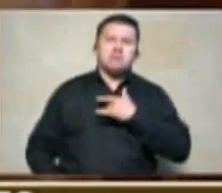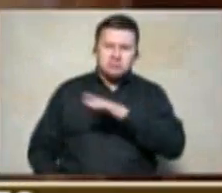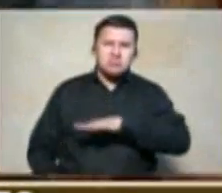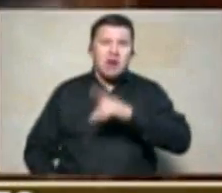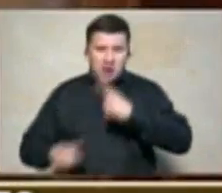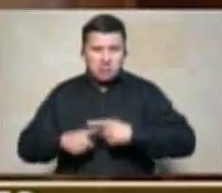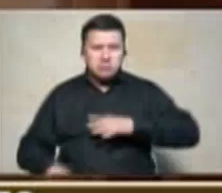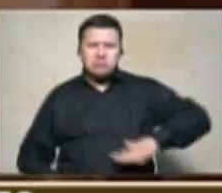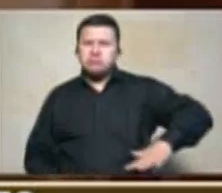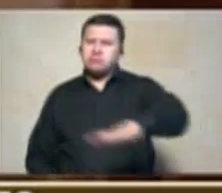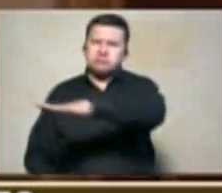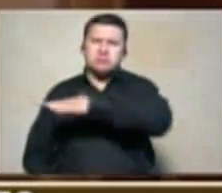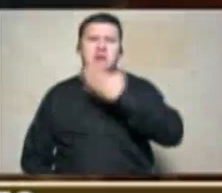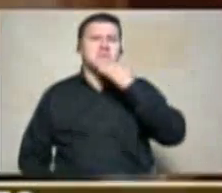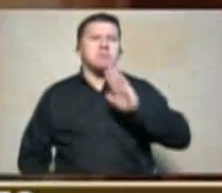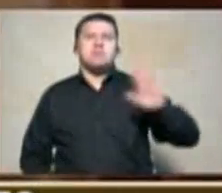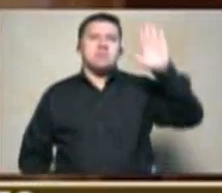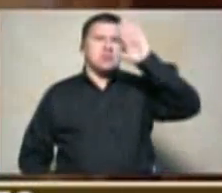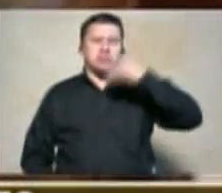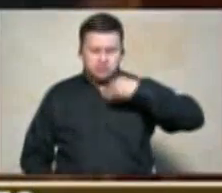Caribe, donde...